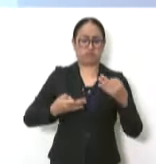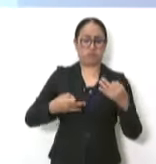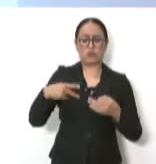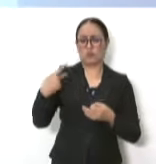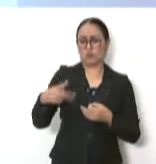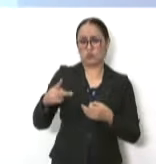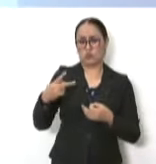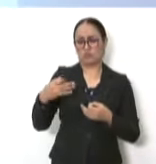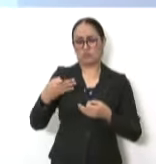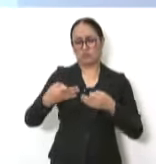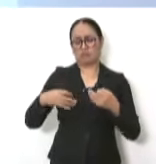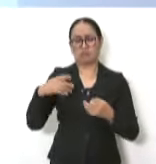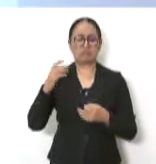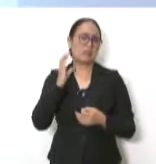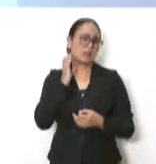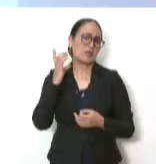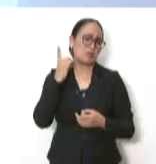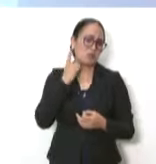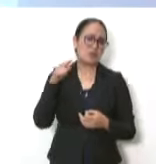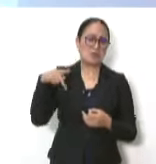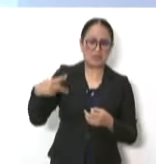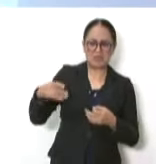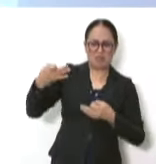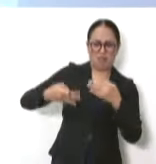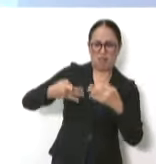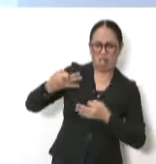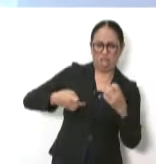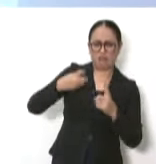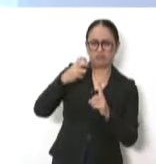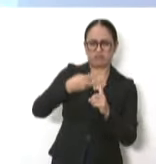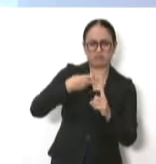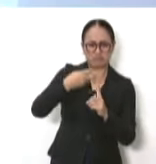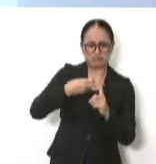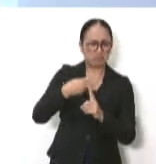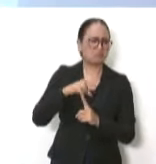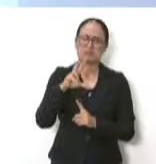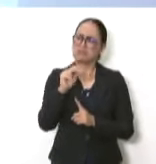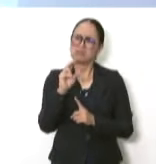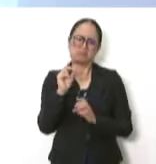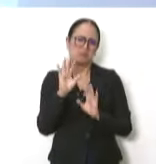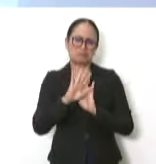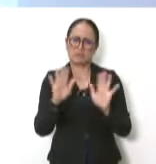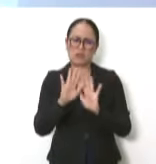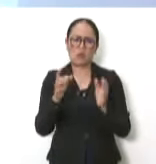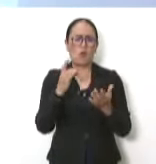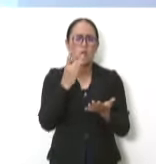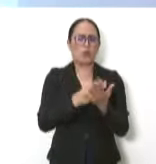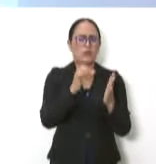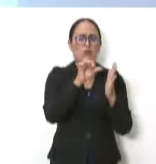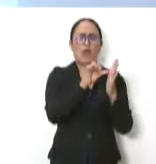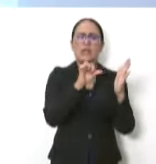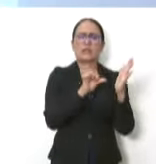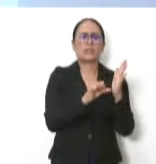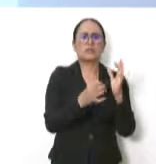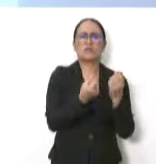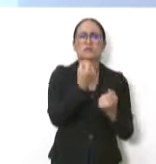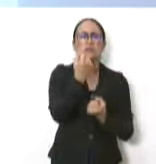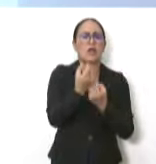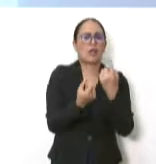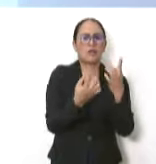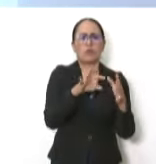trabajo legislativo del Congreso en su conjunto respecto a esta ley, sino son contados aspectos en los que consideramos que